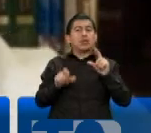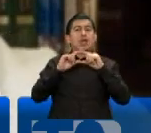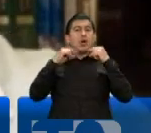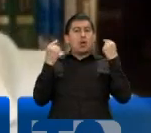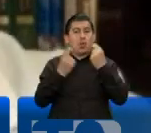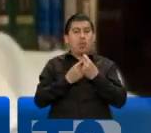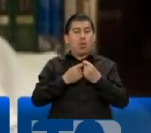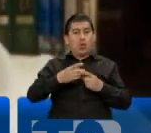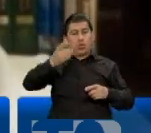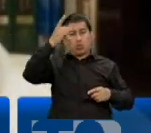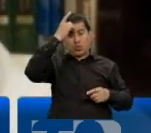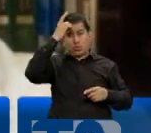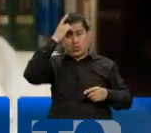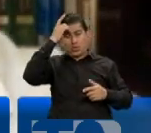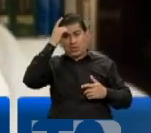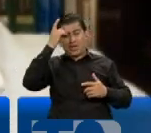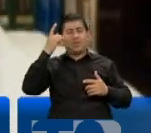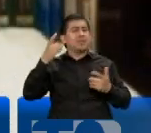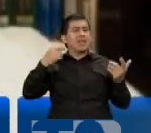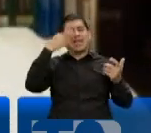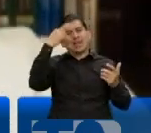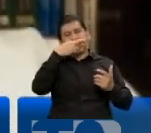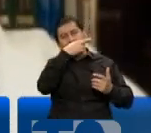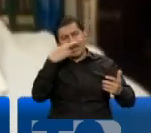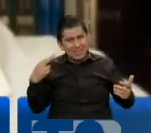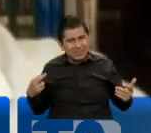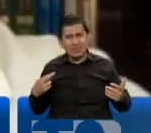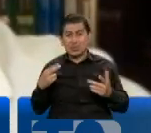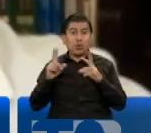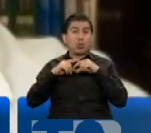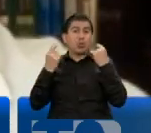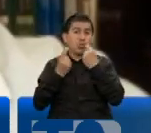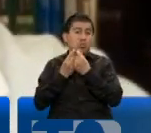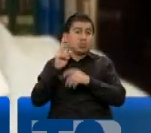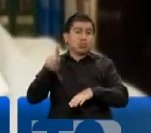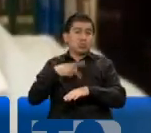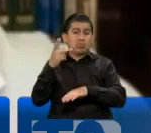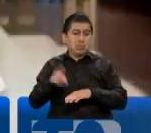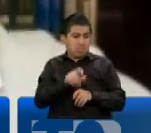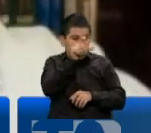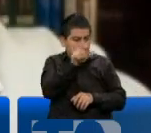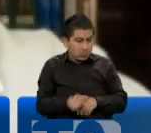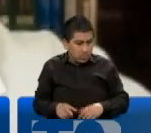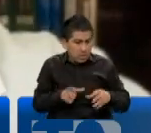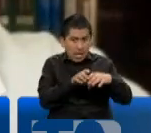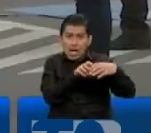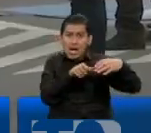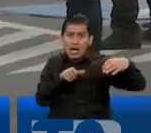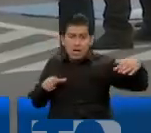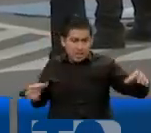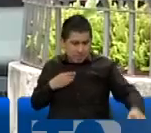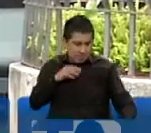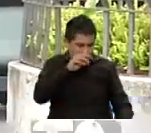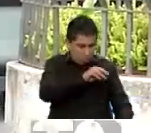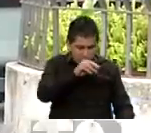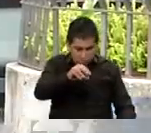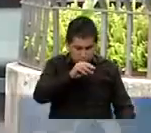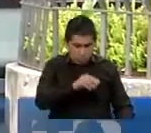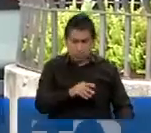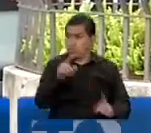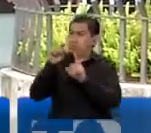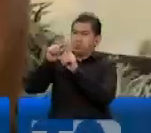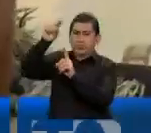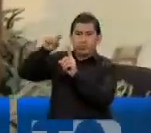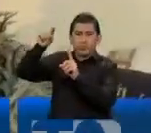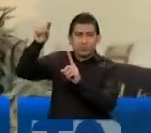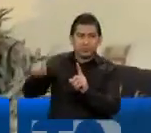enfermeras, terapistas, ayudantes de enfermería, que trabajamos de manera multidisciplinaria. Boloña explica que si bien la